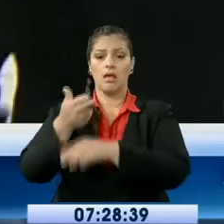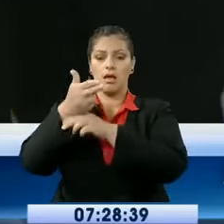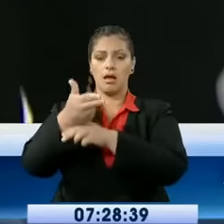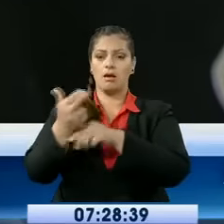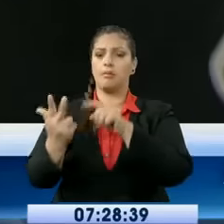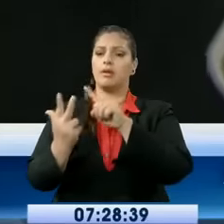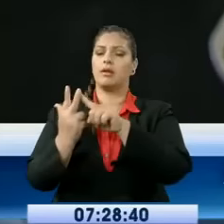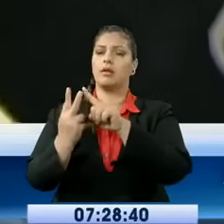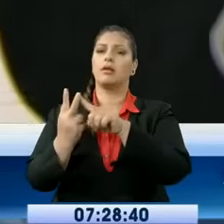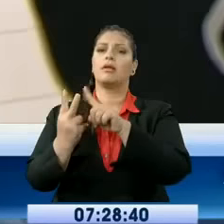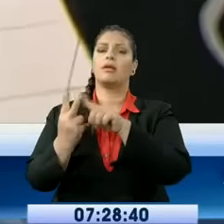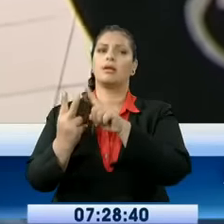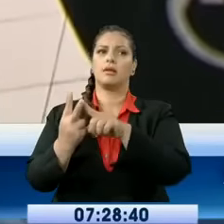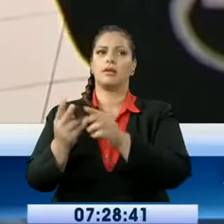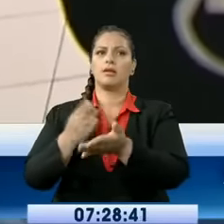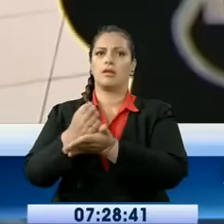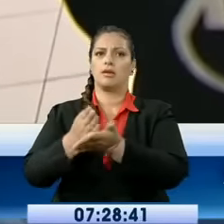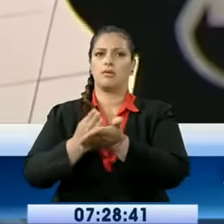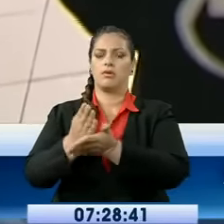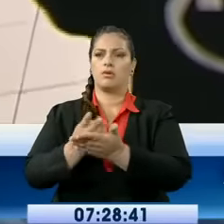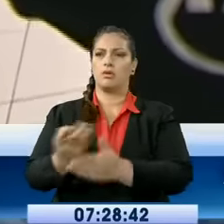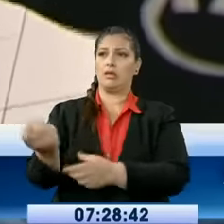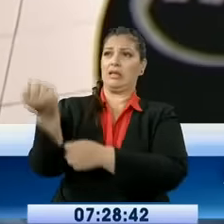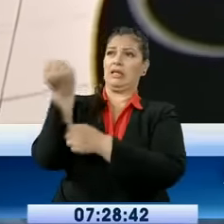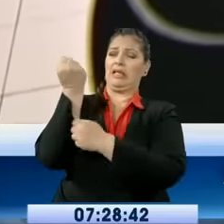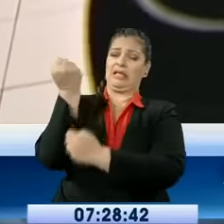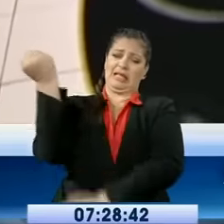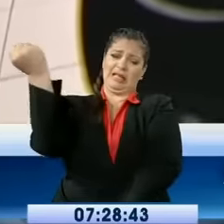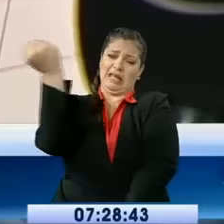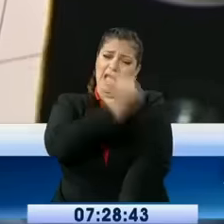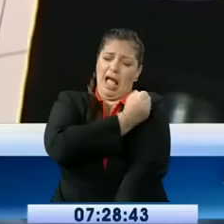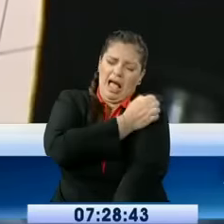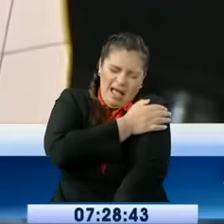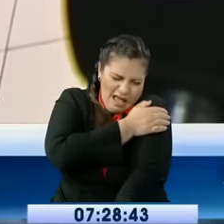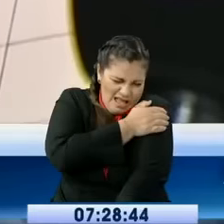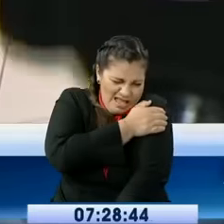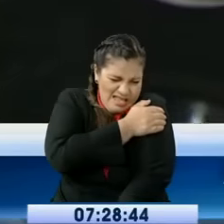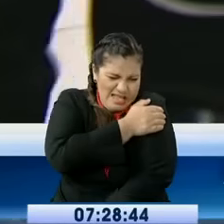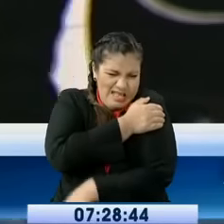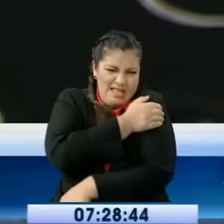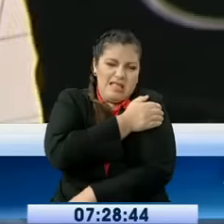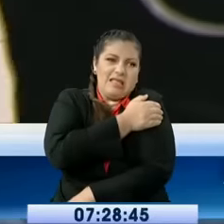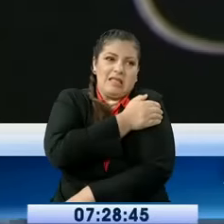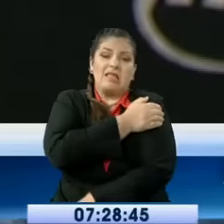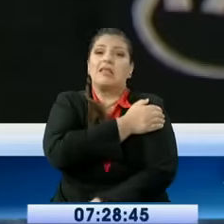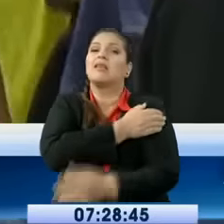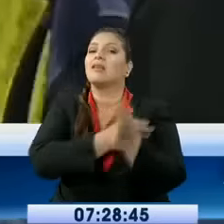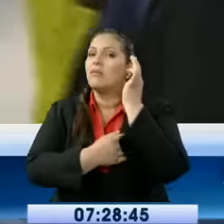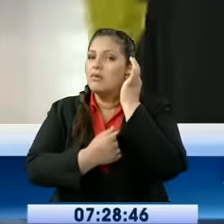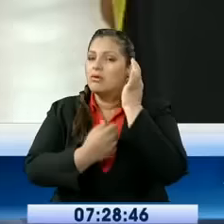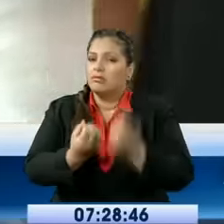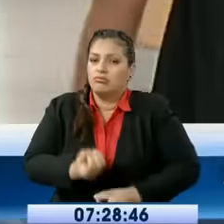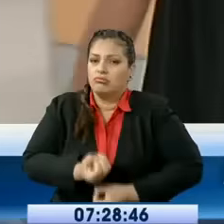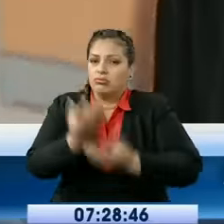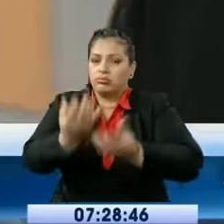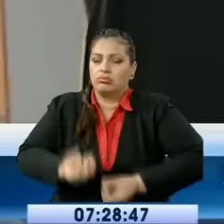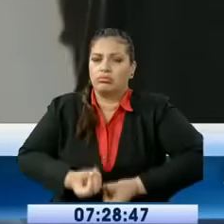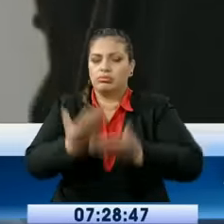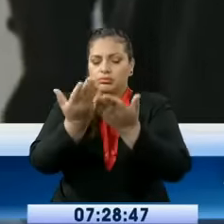el brazo y salió corriendo. Nerviosa y aún con sus heridas expuestas, fue como esta mujer. Llegó a la